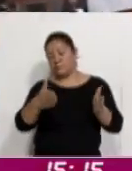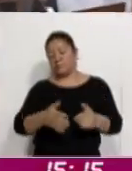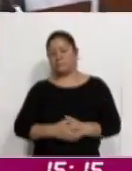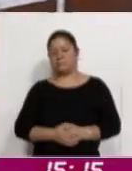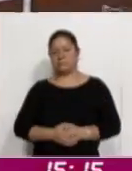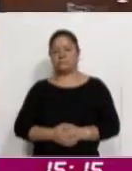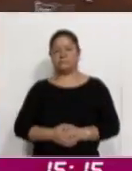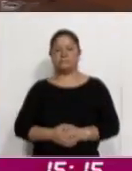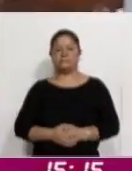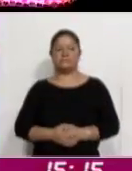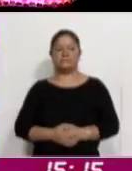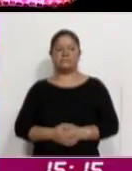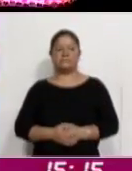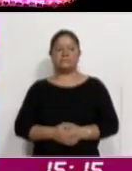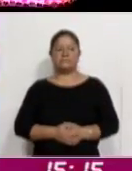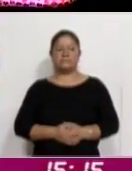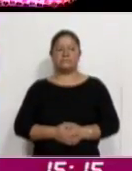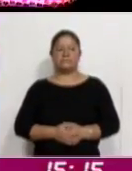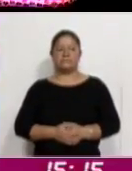Corazit Noticias.